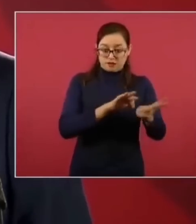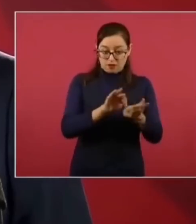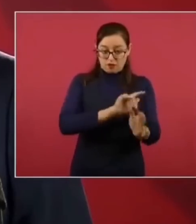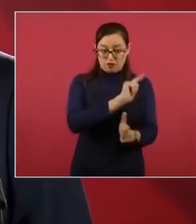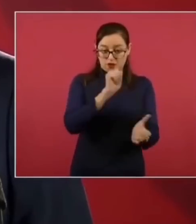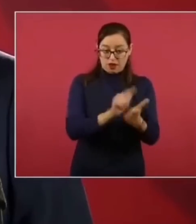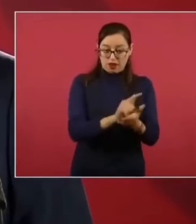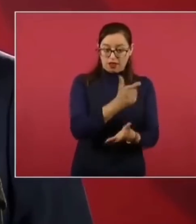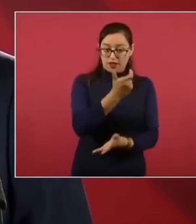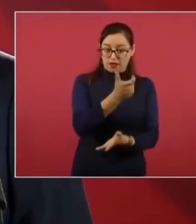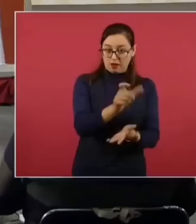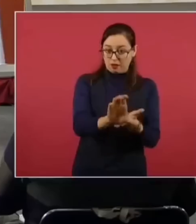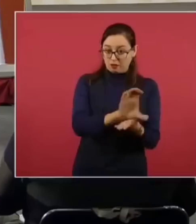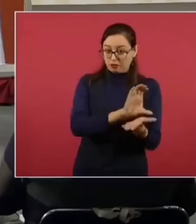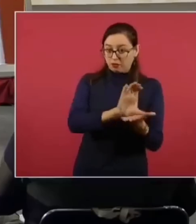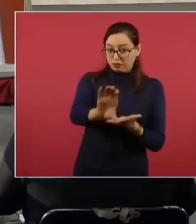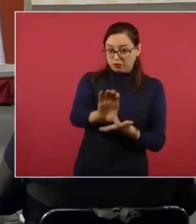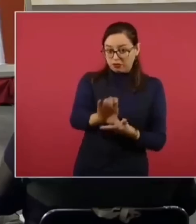derecho.